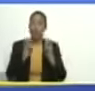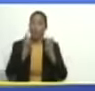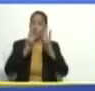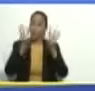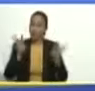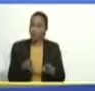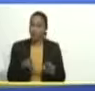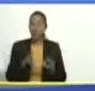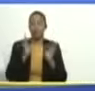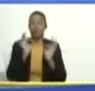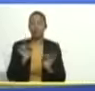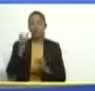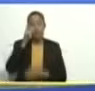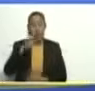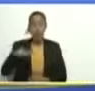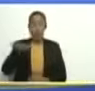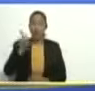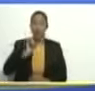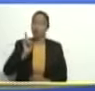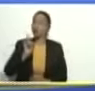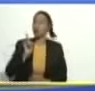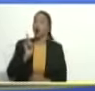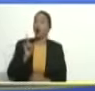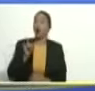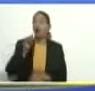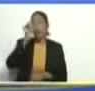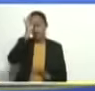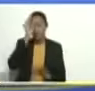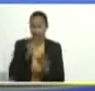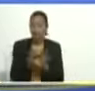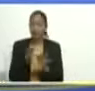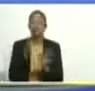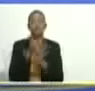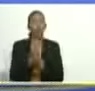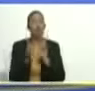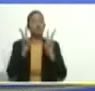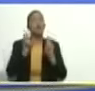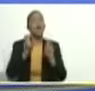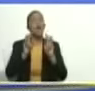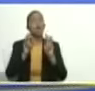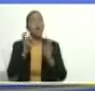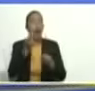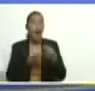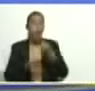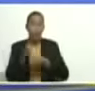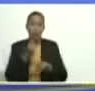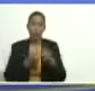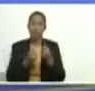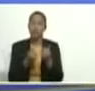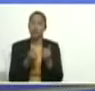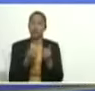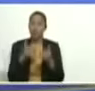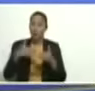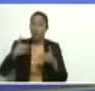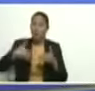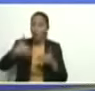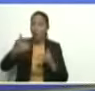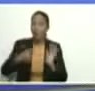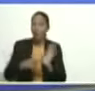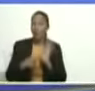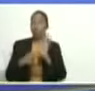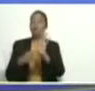pueblo y no las oligarquías, no los apellidos, la causa de un nuevo modelo económico que va a deslumbrar al mundo por su capacidad